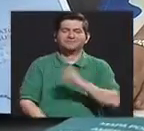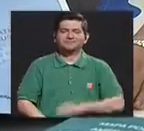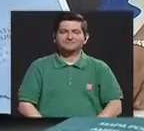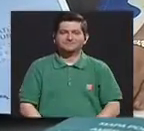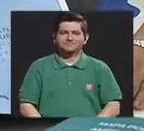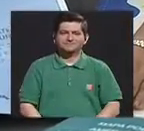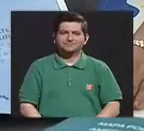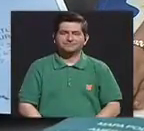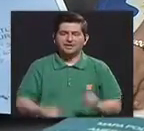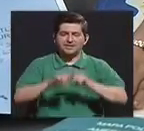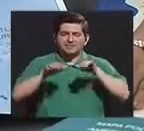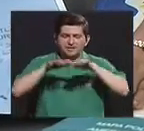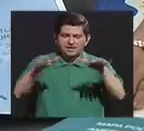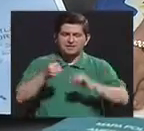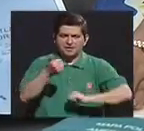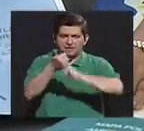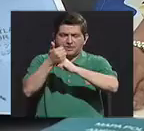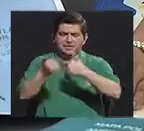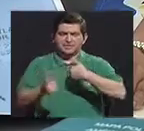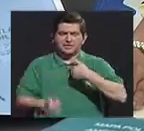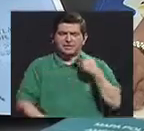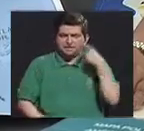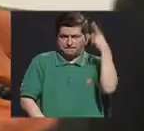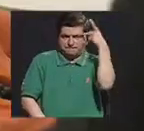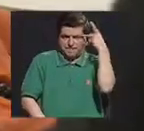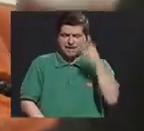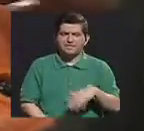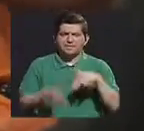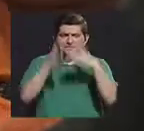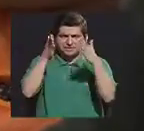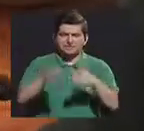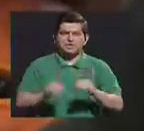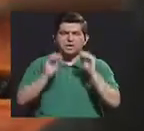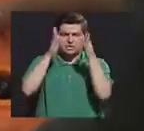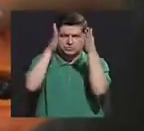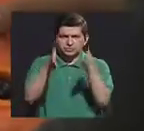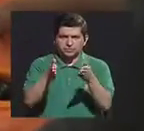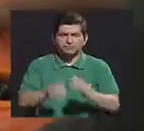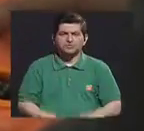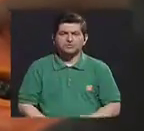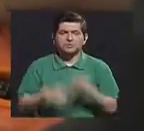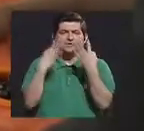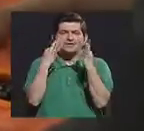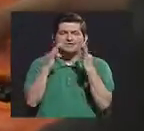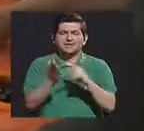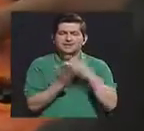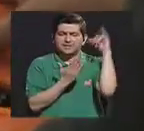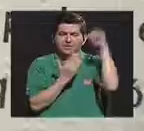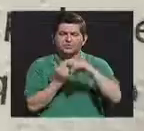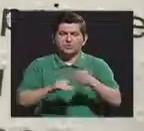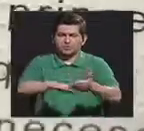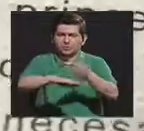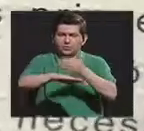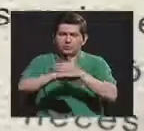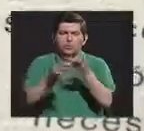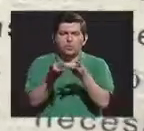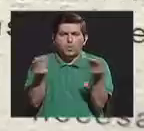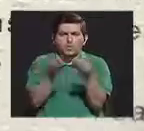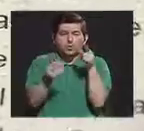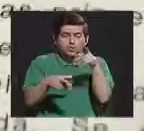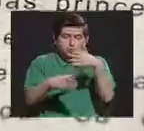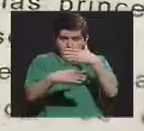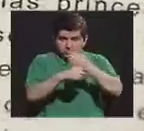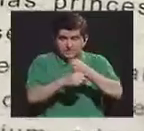realidad a través de las redes de apoyo conformadas por padres de familia estudiantes y maestros se busca que el proyecto crezca y que los